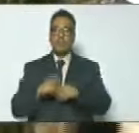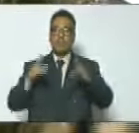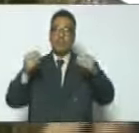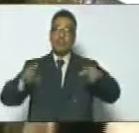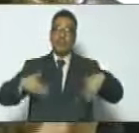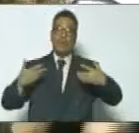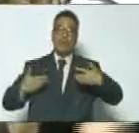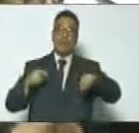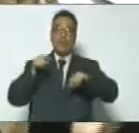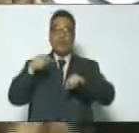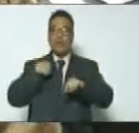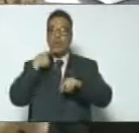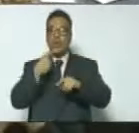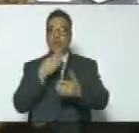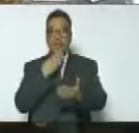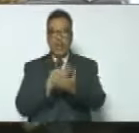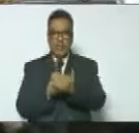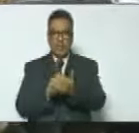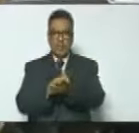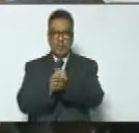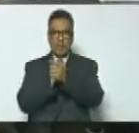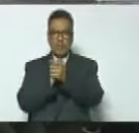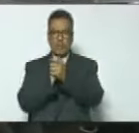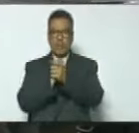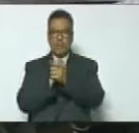Alegría tras alegría, por eso les damos las gracias, compañeros.